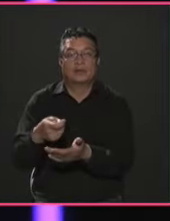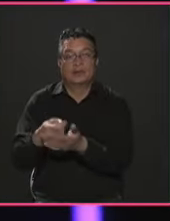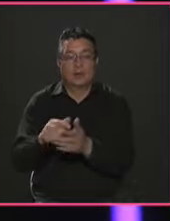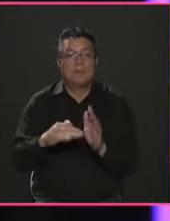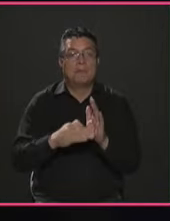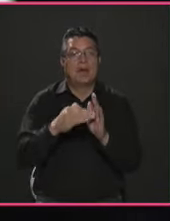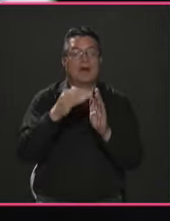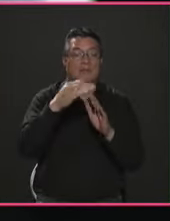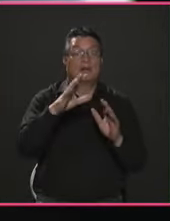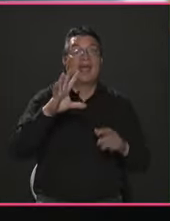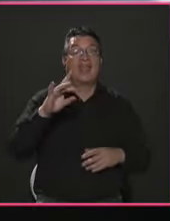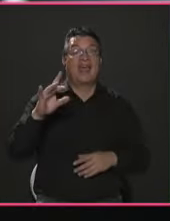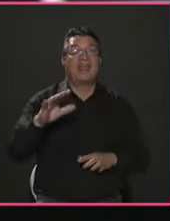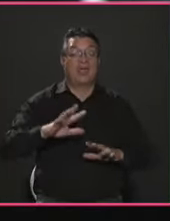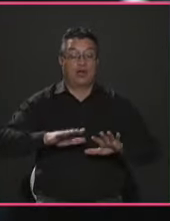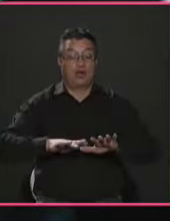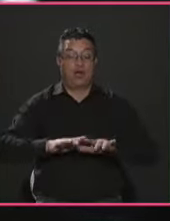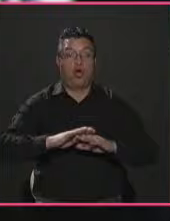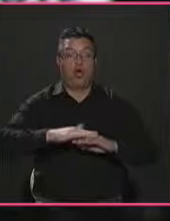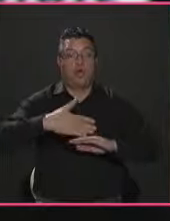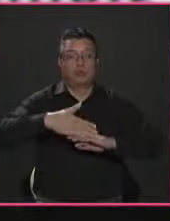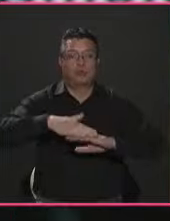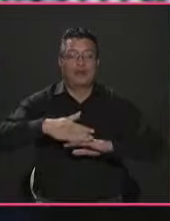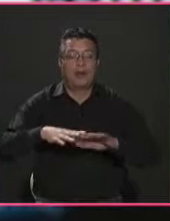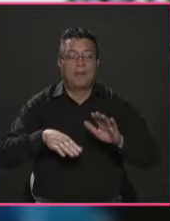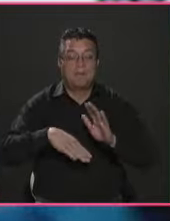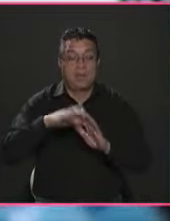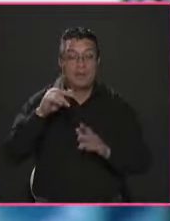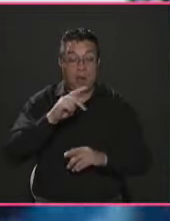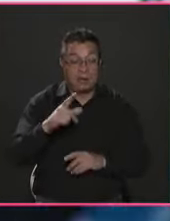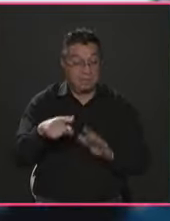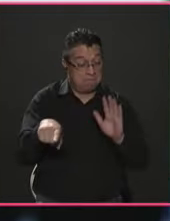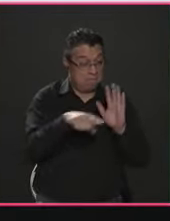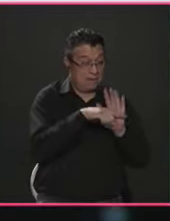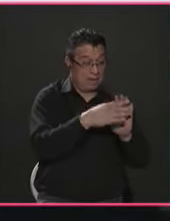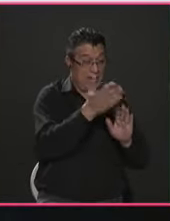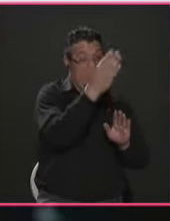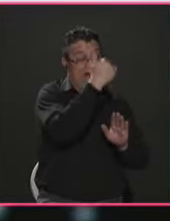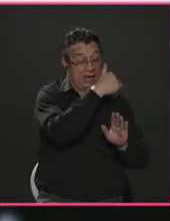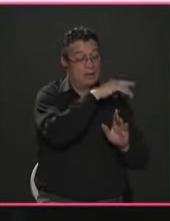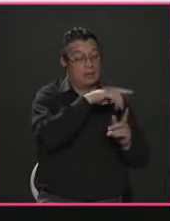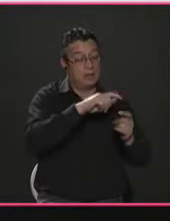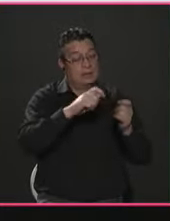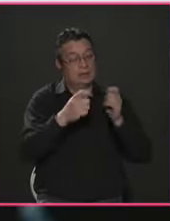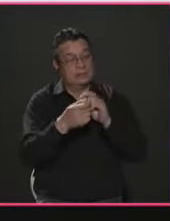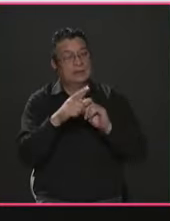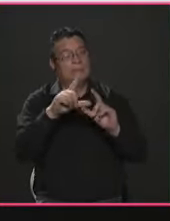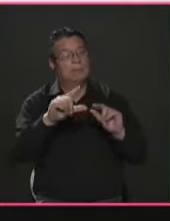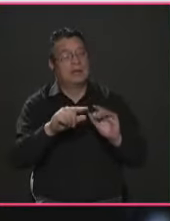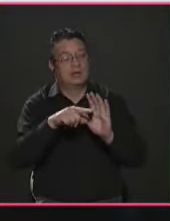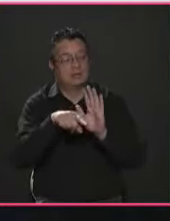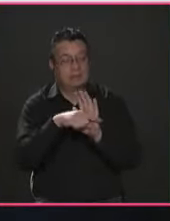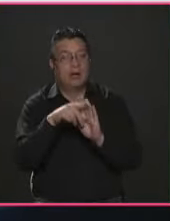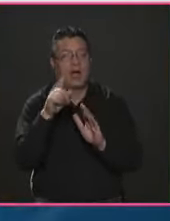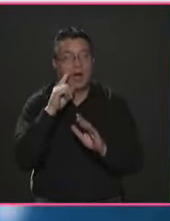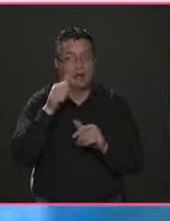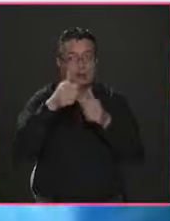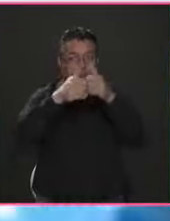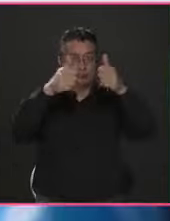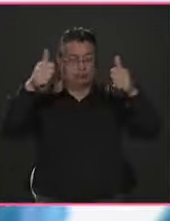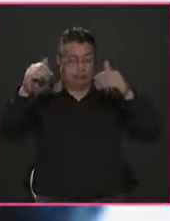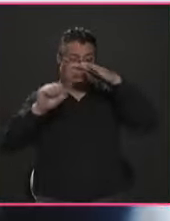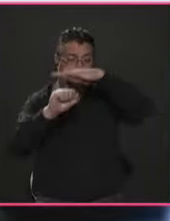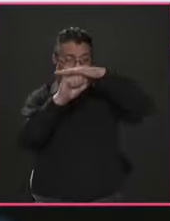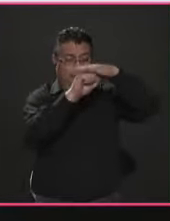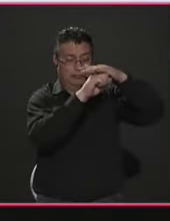también la edad de los computadores Puede que no sea tan malo como antes Si es que todos se benefician de esto las personas de arriba se benefician un